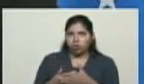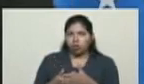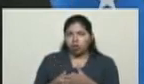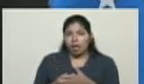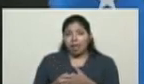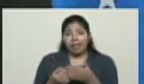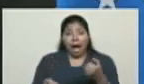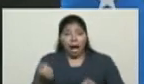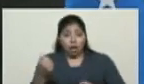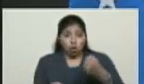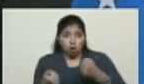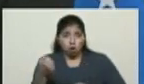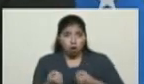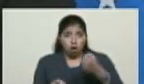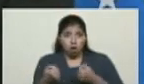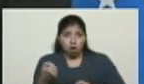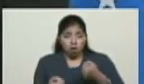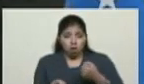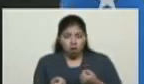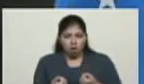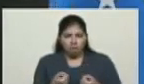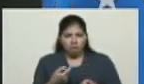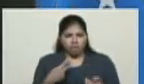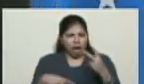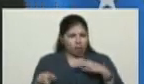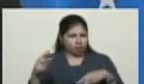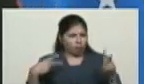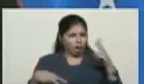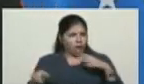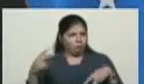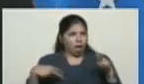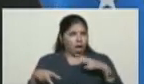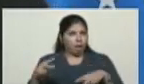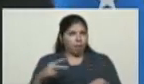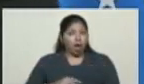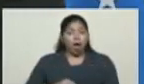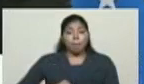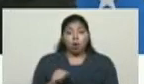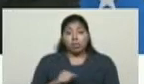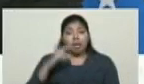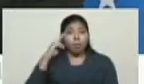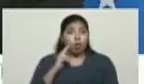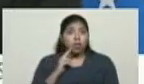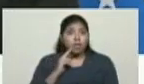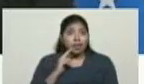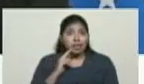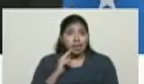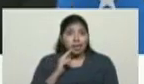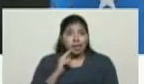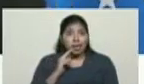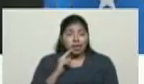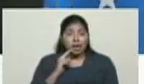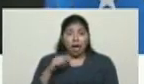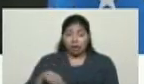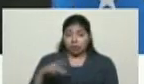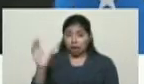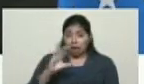vehículos de las Fuerzas de Acción Especiales de la Policía Nacional Bolivariana, que se encontraba en la región